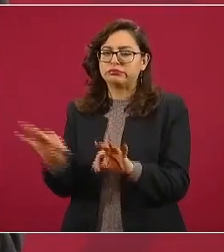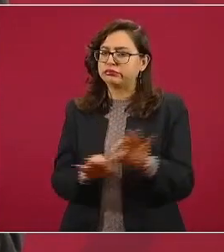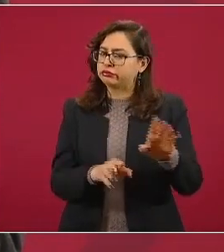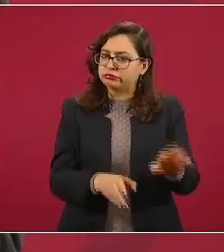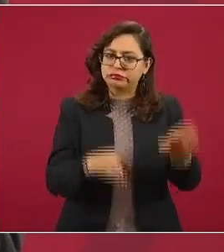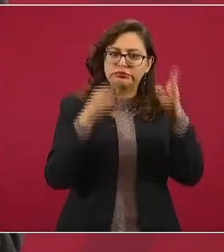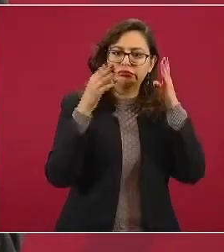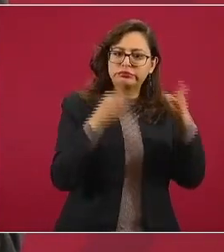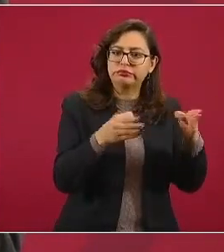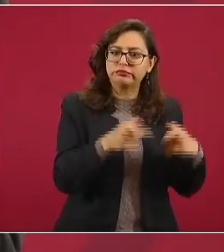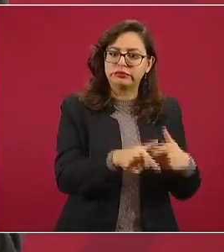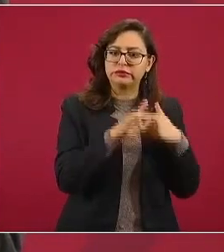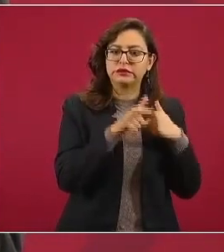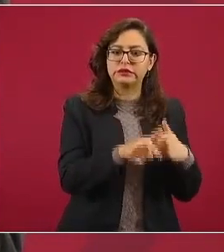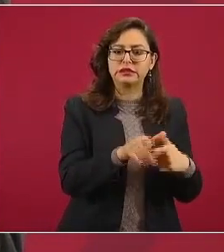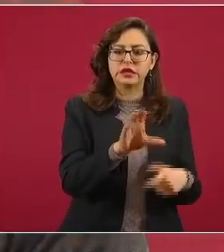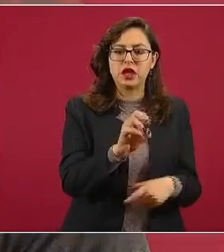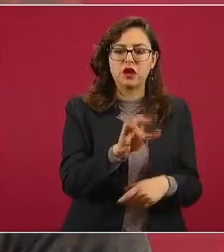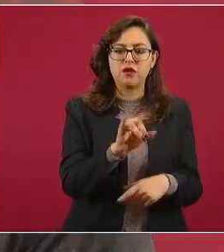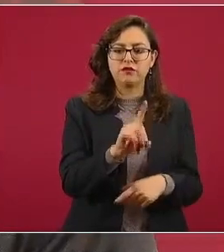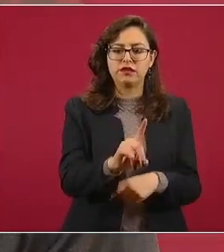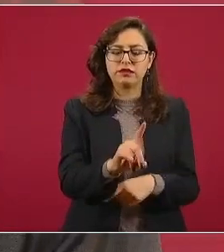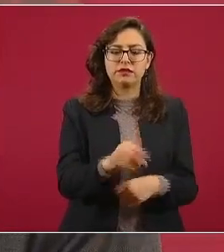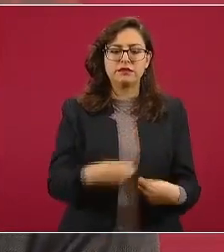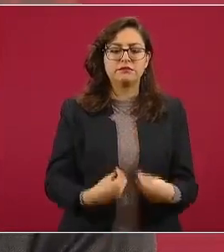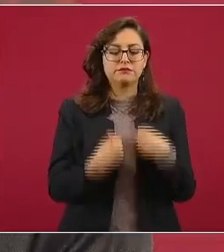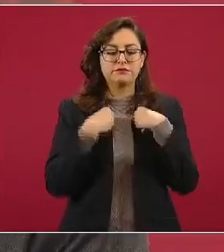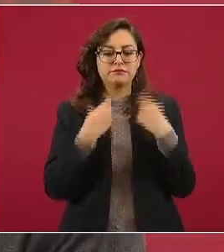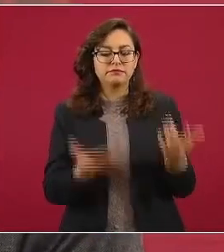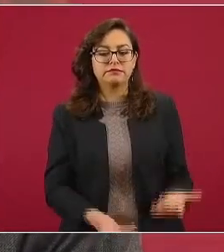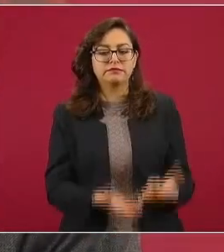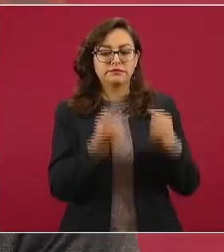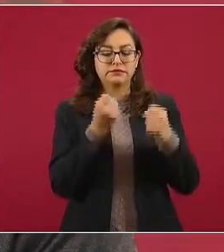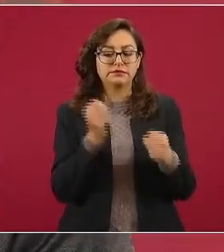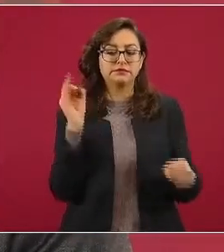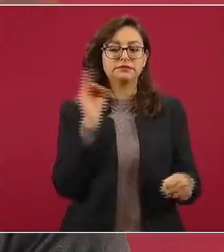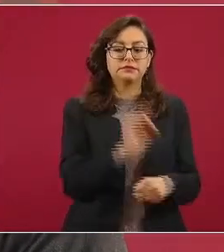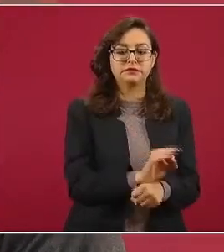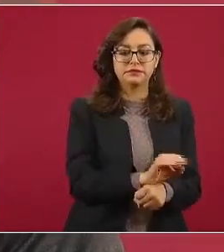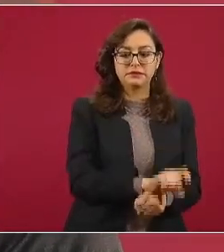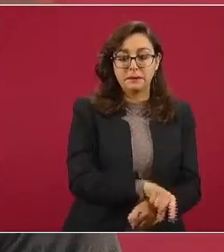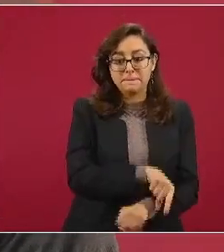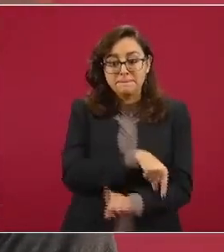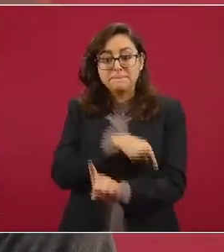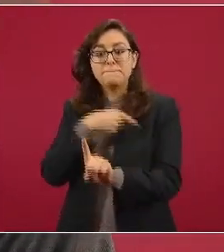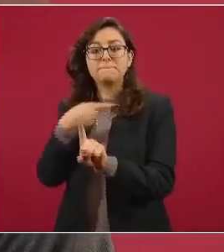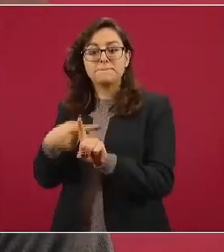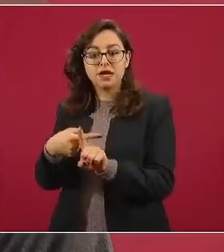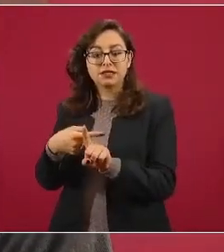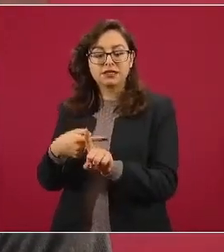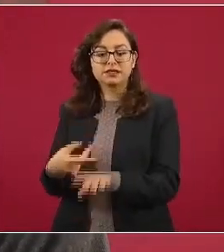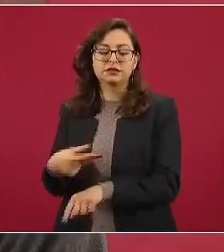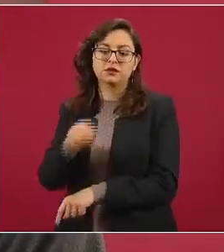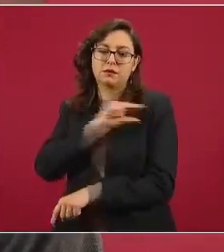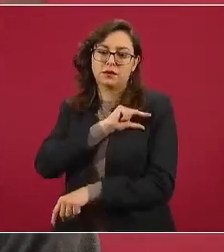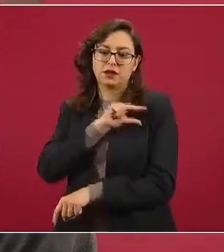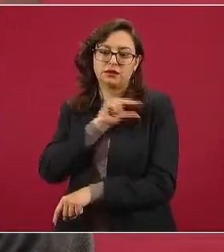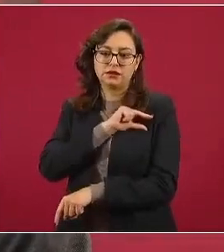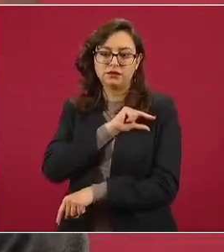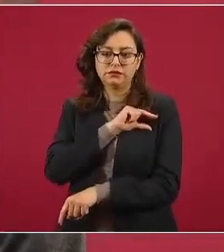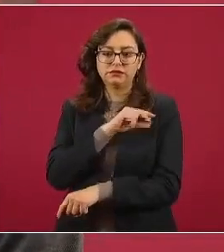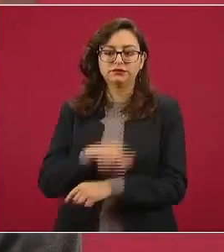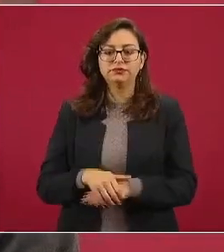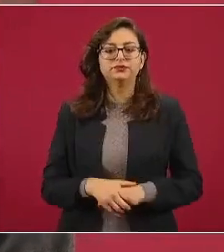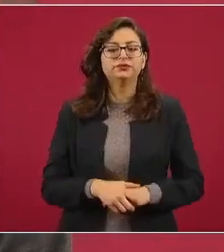públicos para salvar más vidas, y se agrega este convenio con el sector